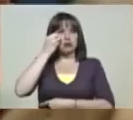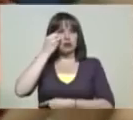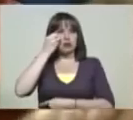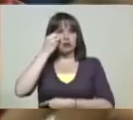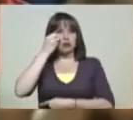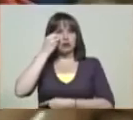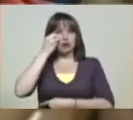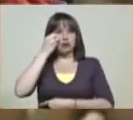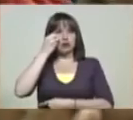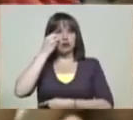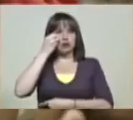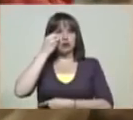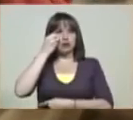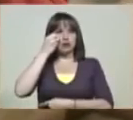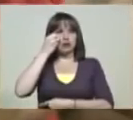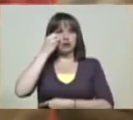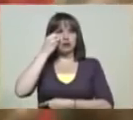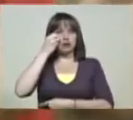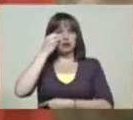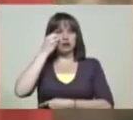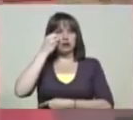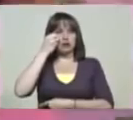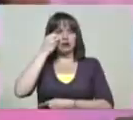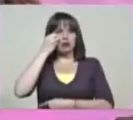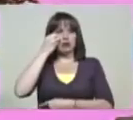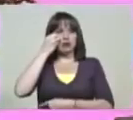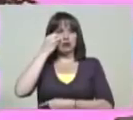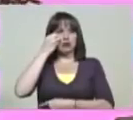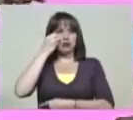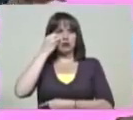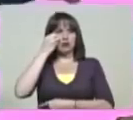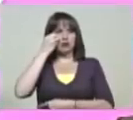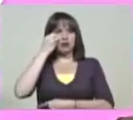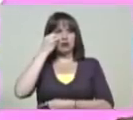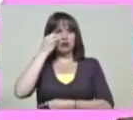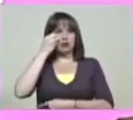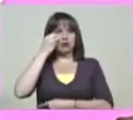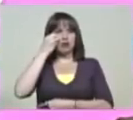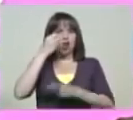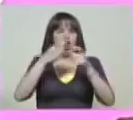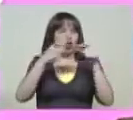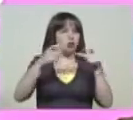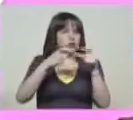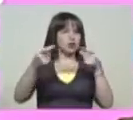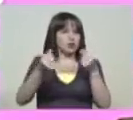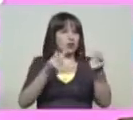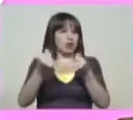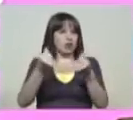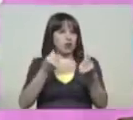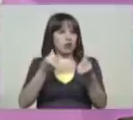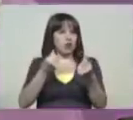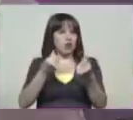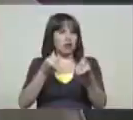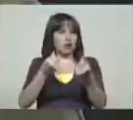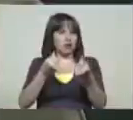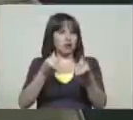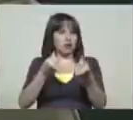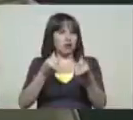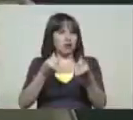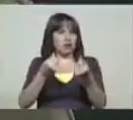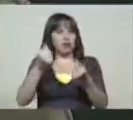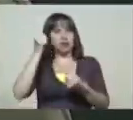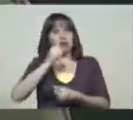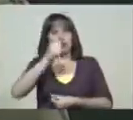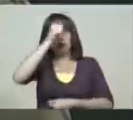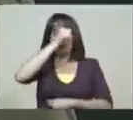Tare el documento que me hicieron llegar, me hizo llegar Eduardo Piñate, de las deliberaciones económicas de ustedes hace 2 semanas, ¿verdad,